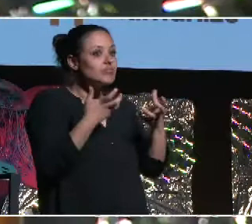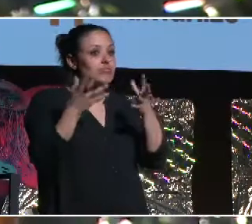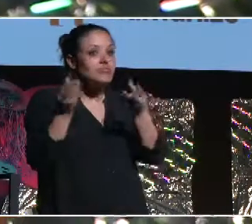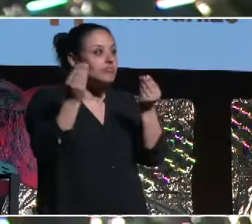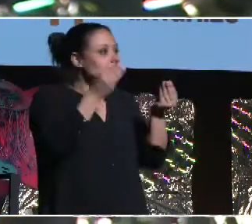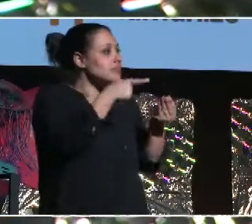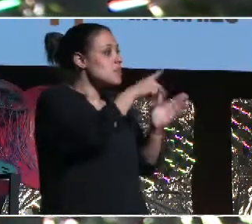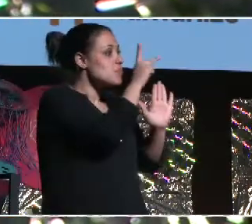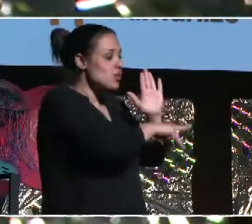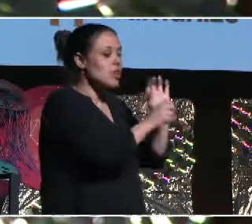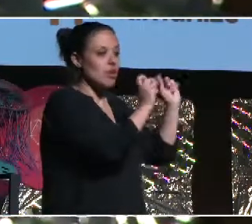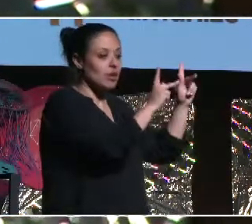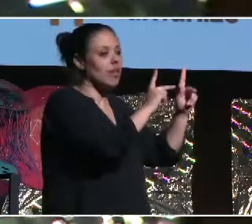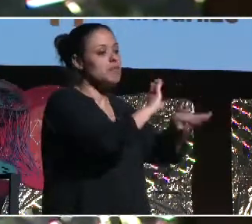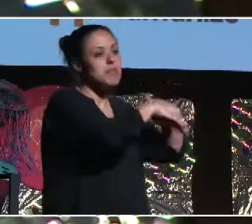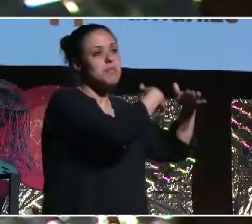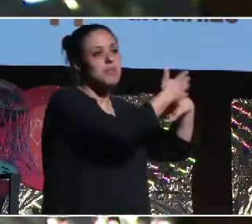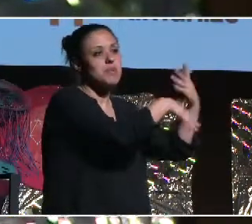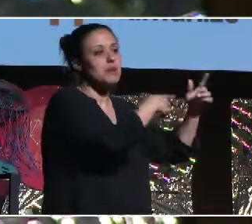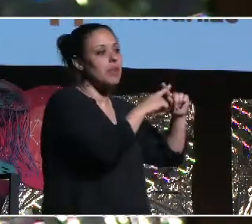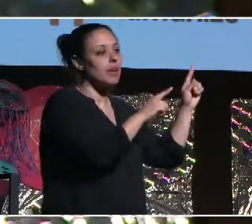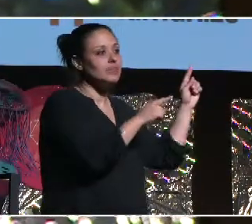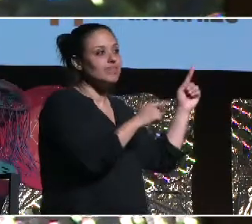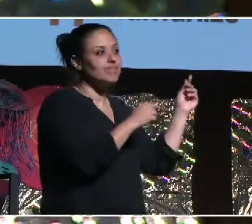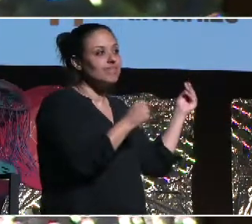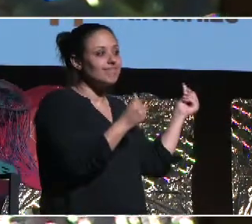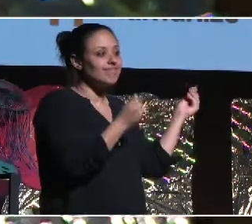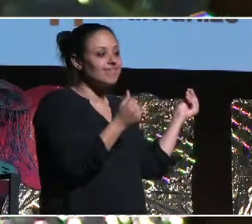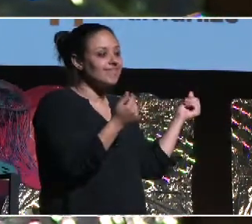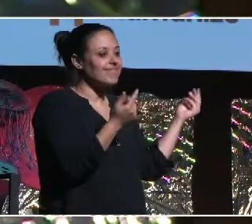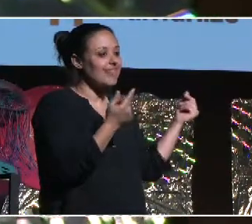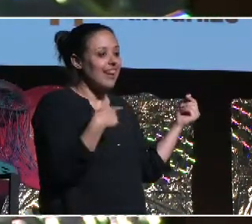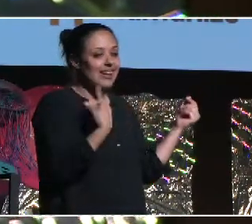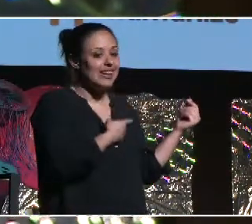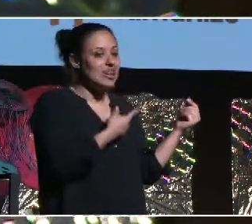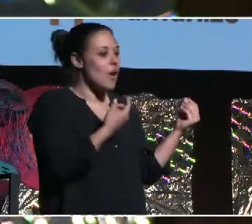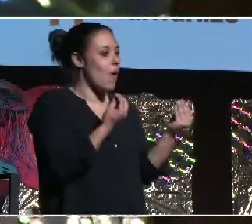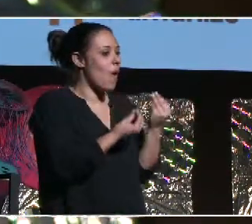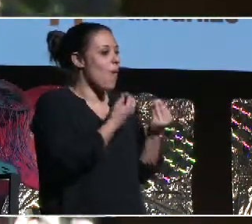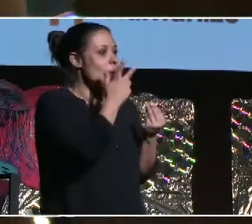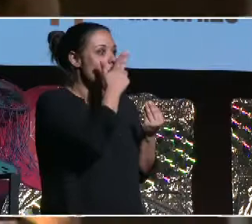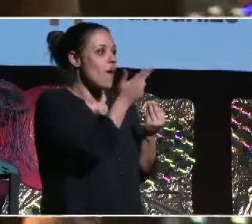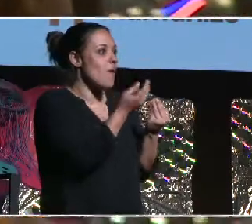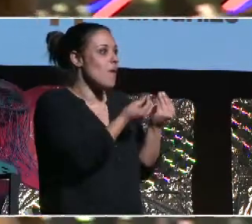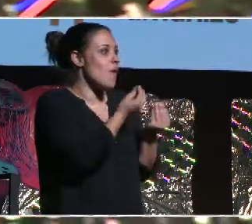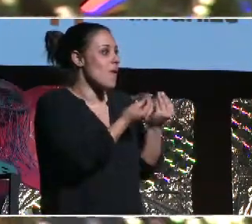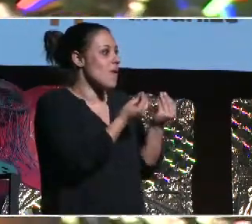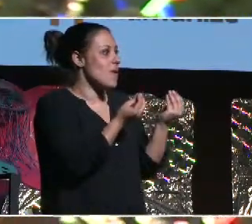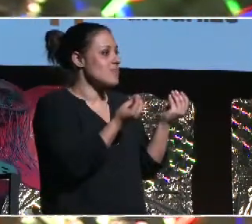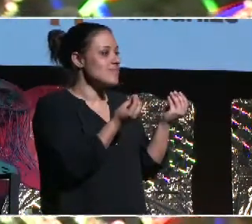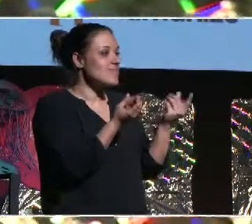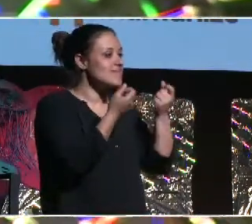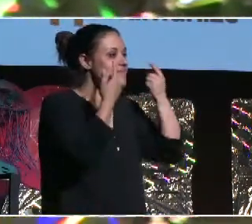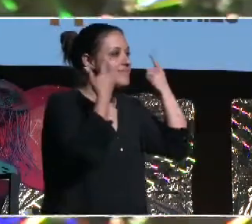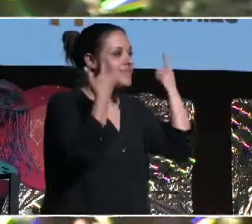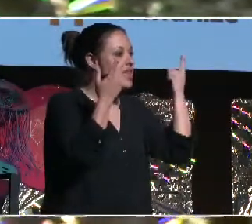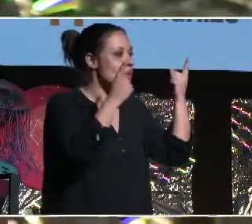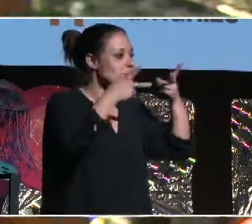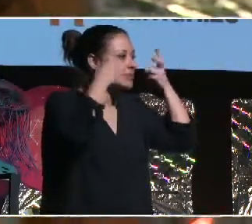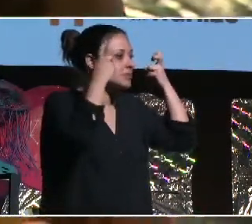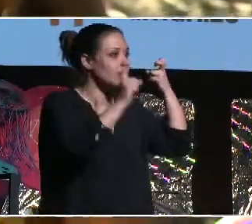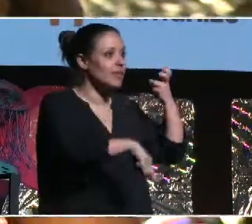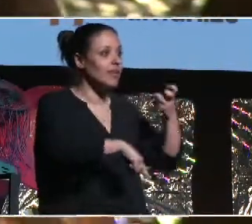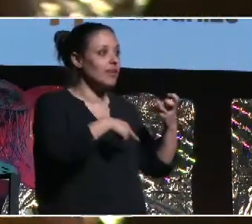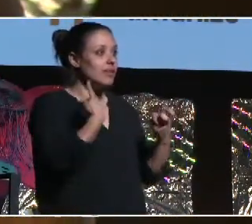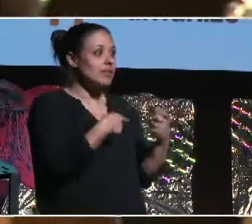Y nos dimos cuenta que en realidad había que ir un paso anterior. Había que capacitar en otros temas más blandos, como esto de, cómo tenemos conversaciones